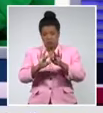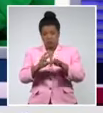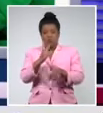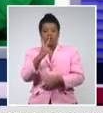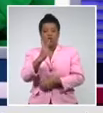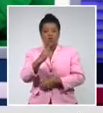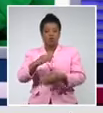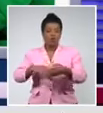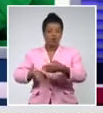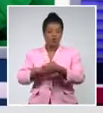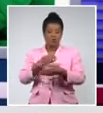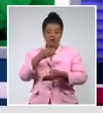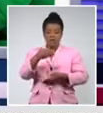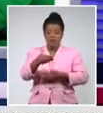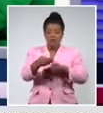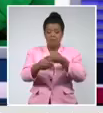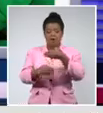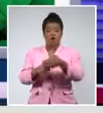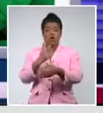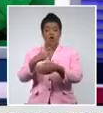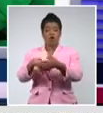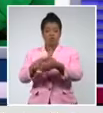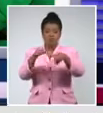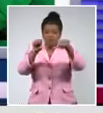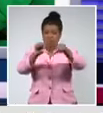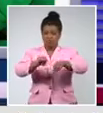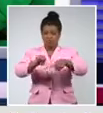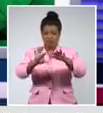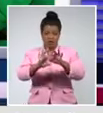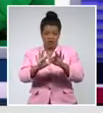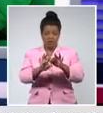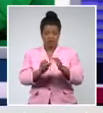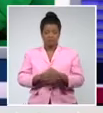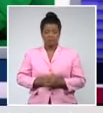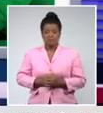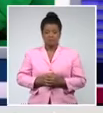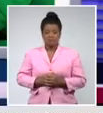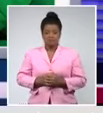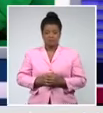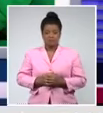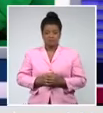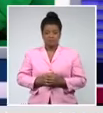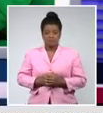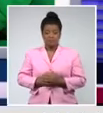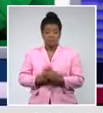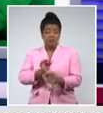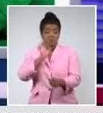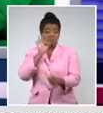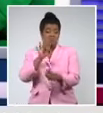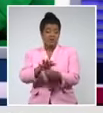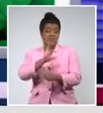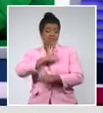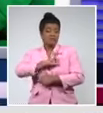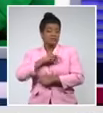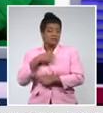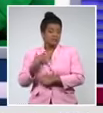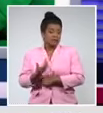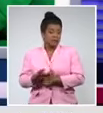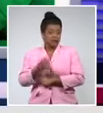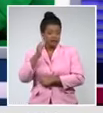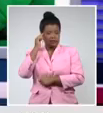de evolución en terapia intensiva, y el cuadro clínico que inicialmente tuvo fue una